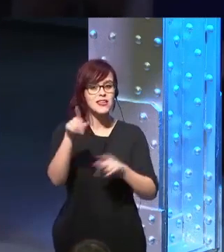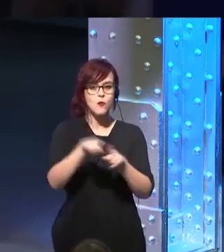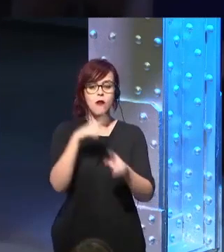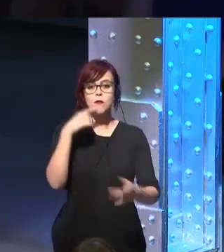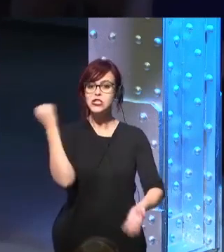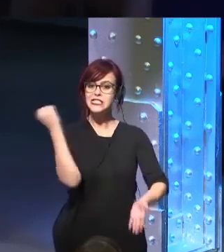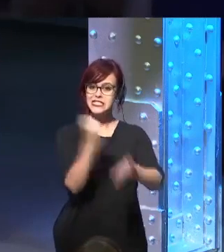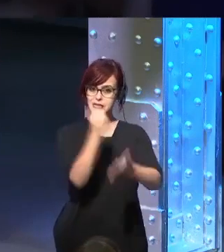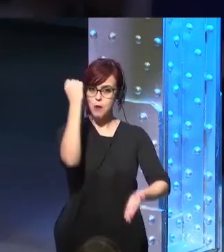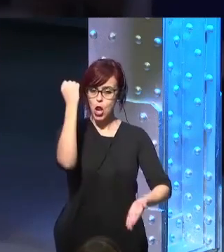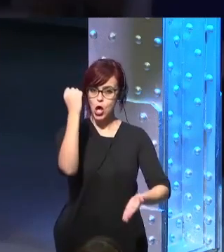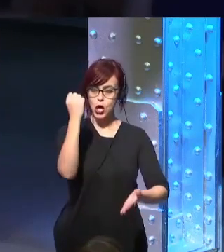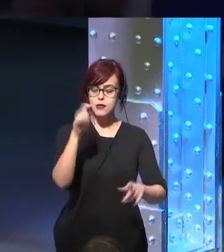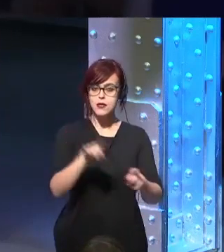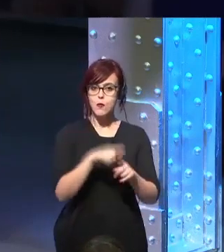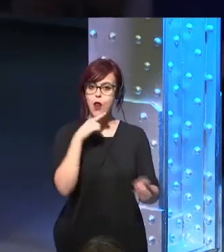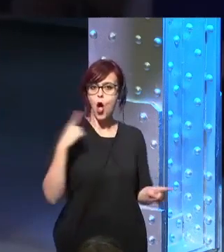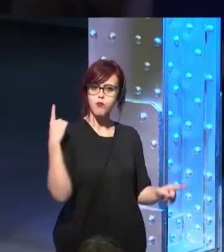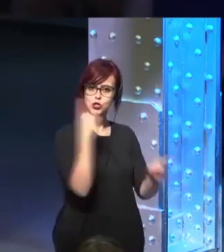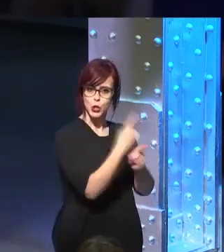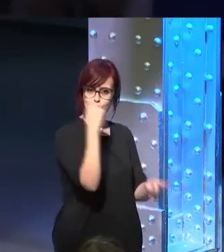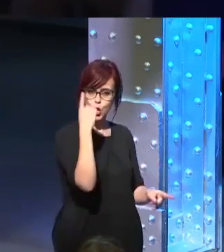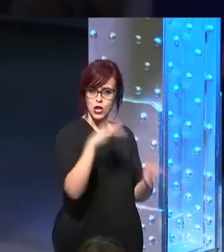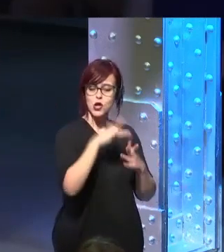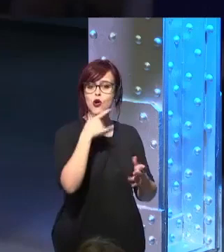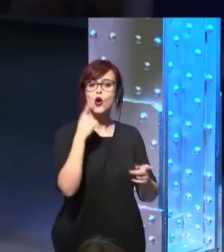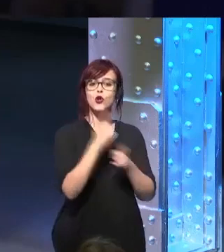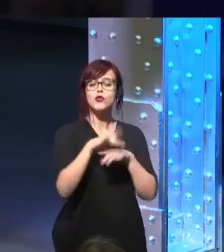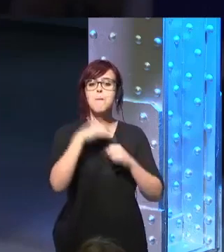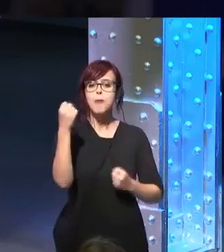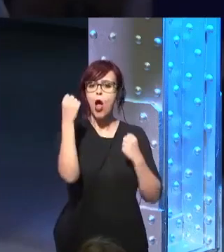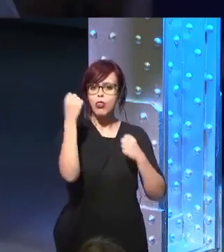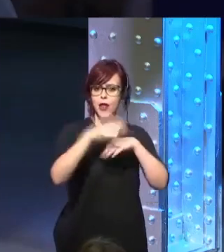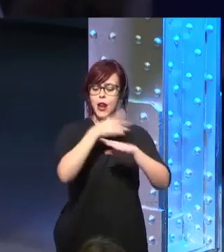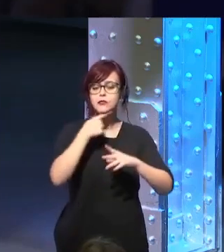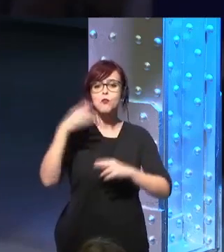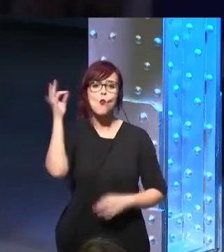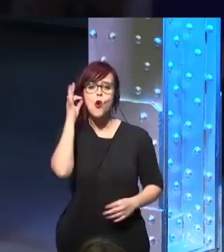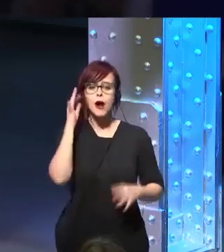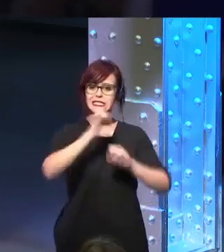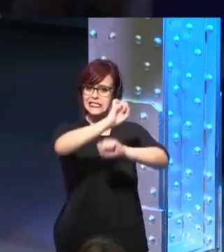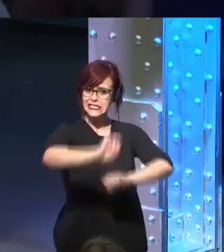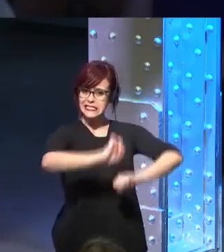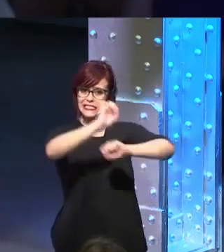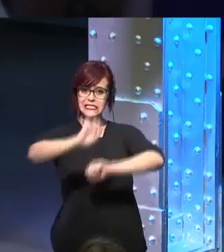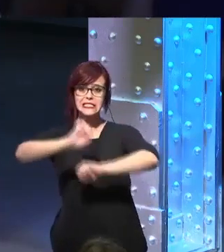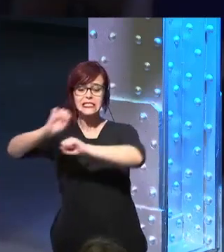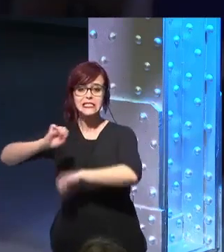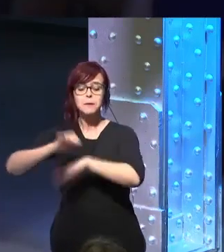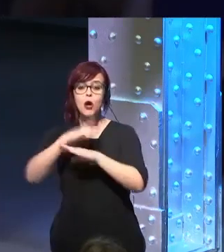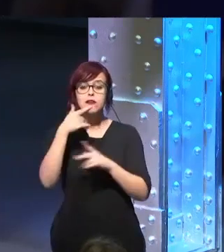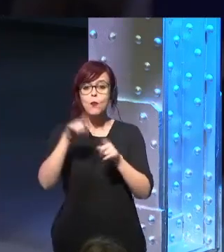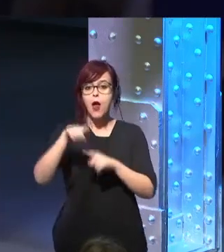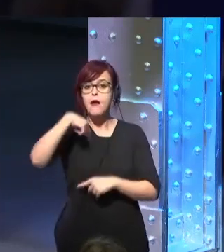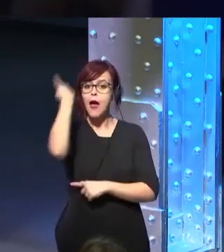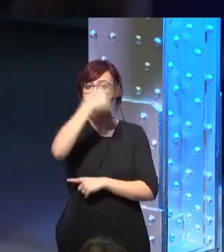como un símbolo de la oposición al poder de las mujeres cada vez que ellas lo reivindican, y en cierto sentido, dado